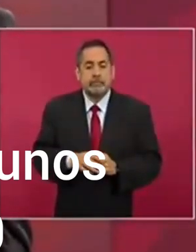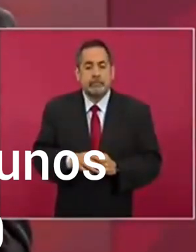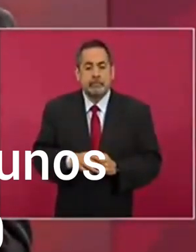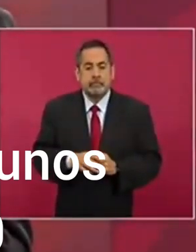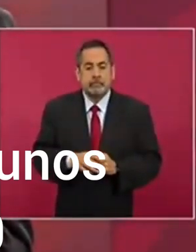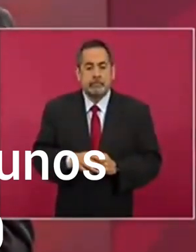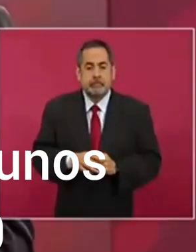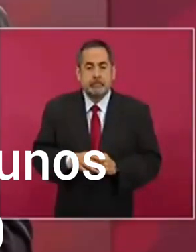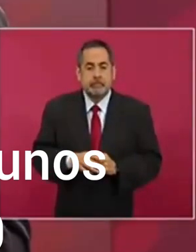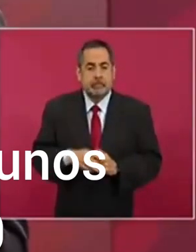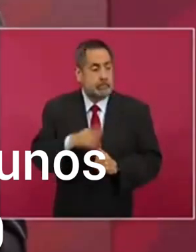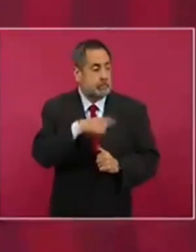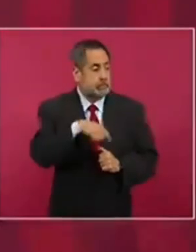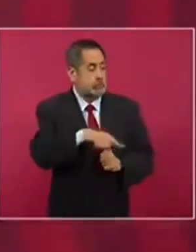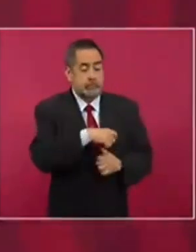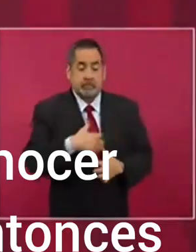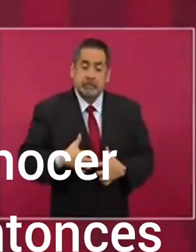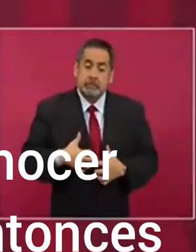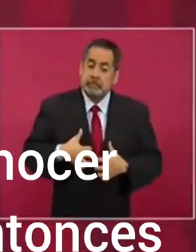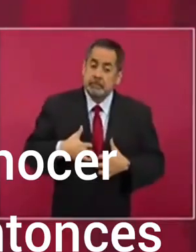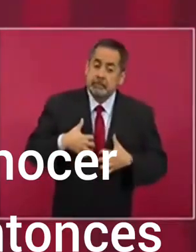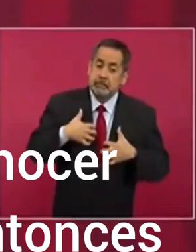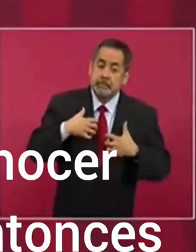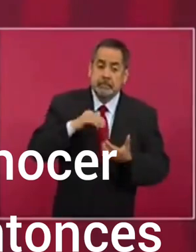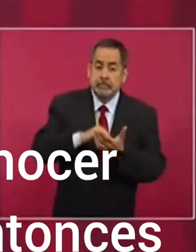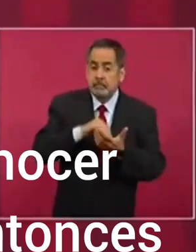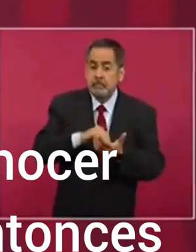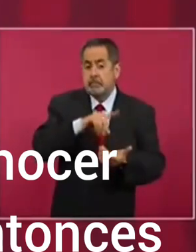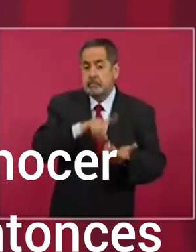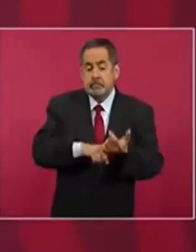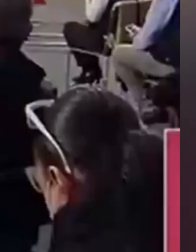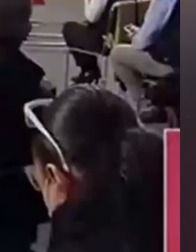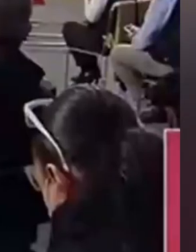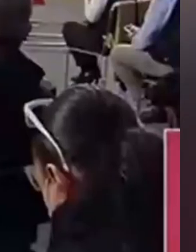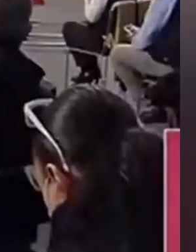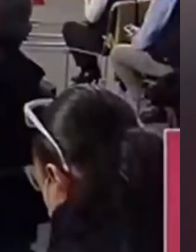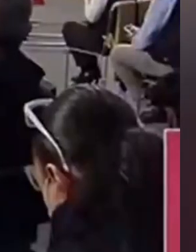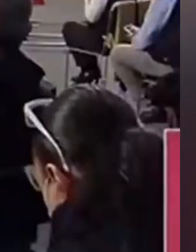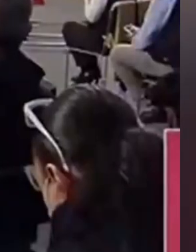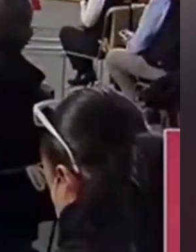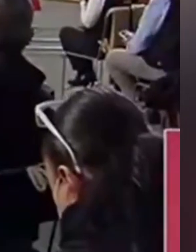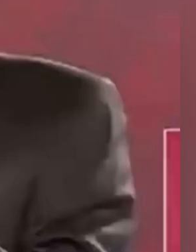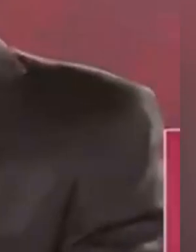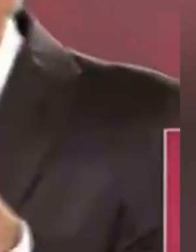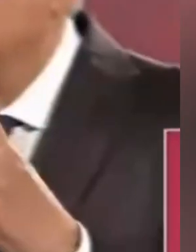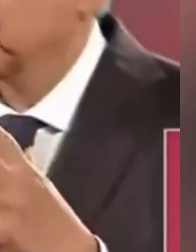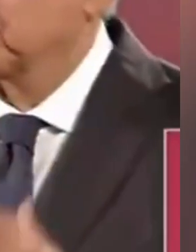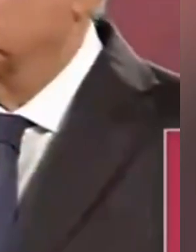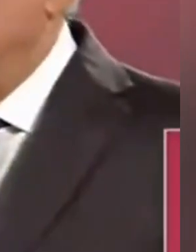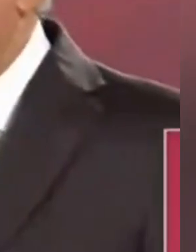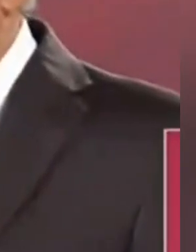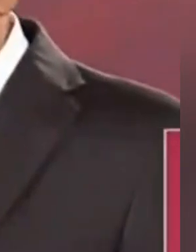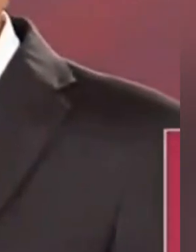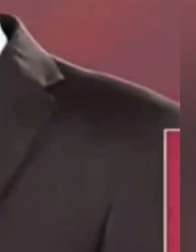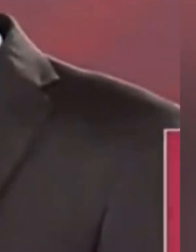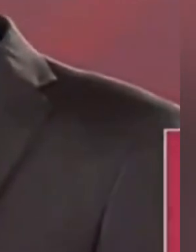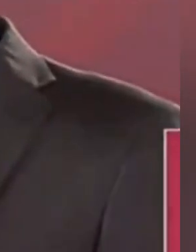de julio de 2019 pero no se han hecho actualizaciones posteriores pero el nivel de